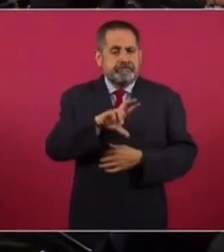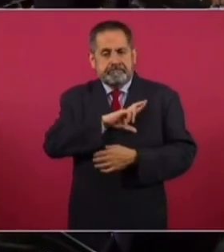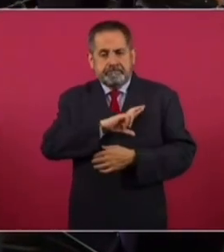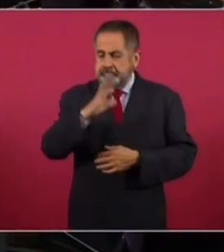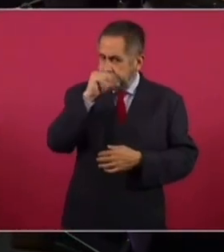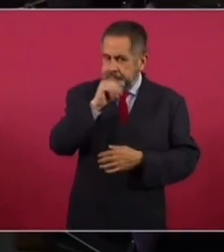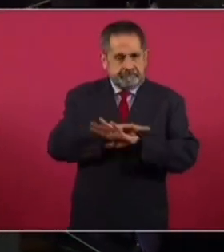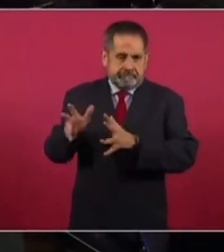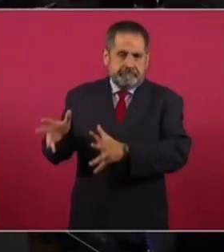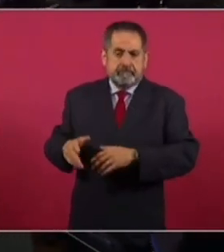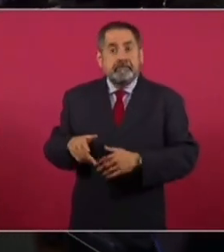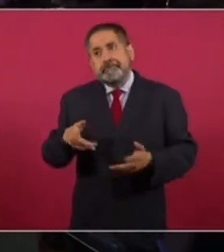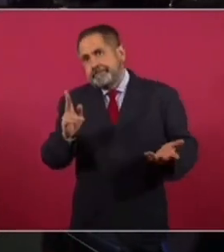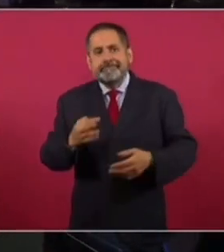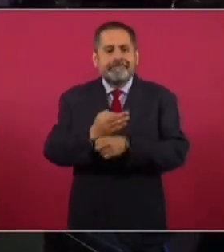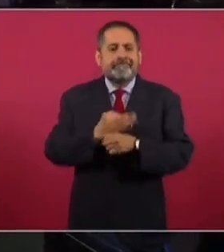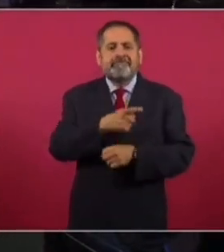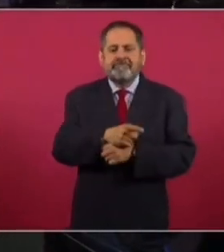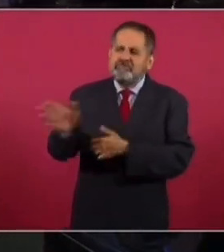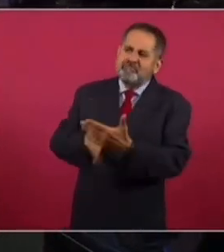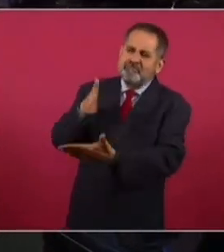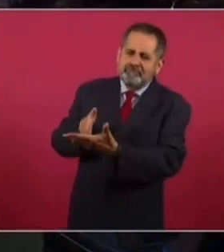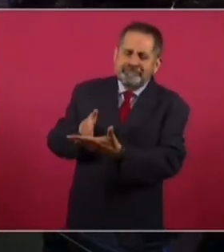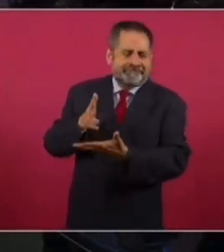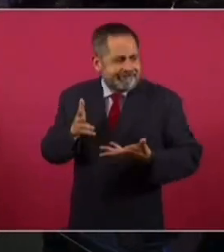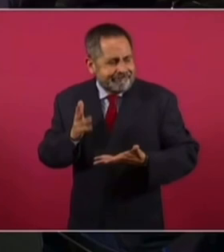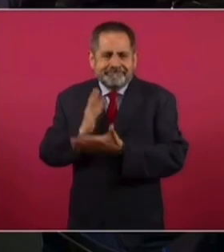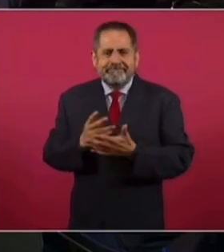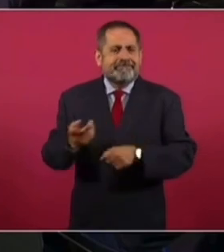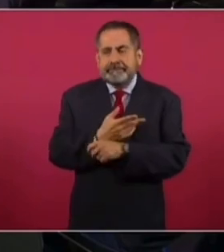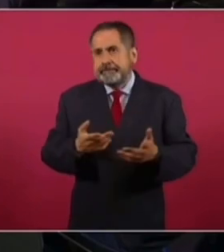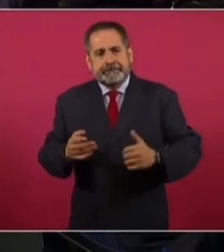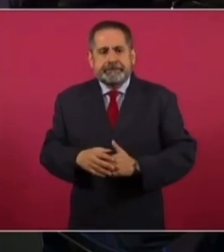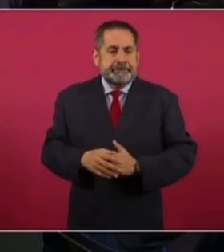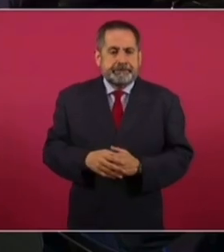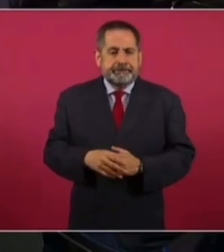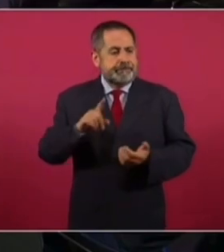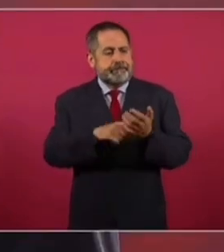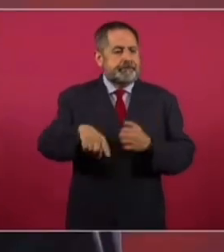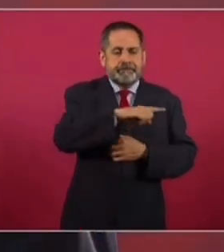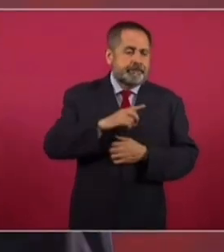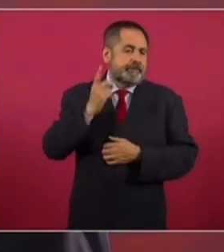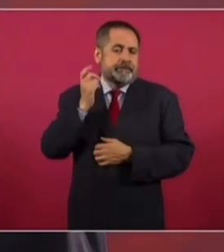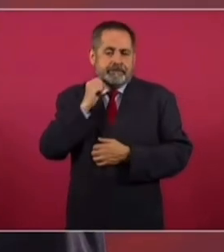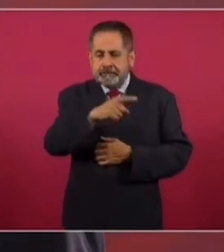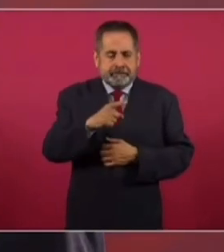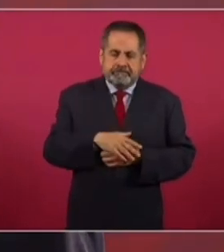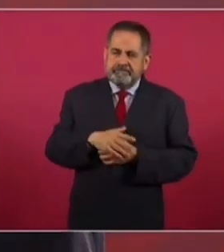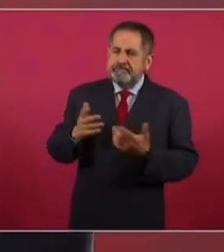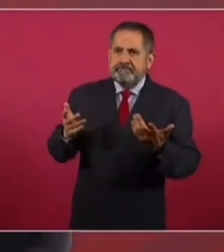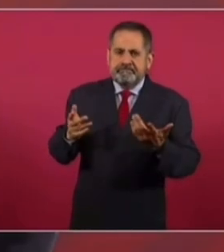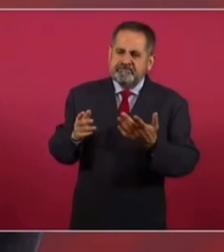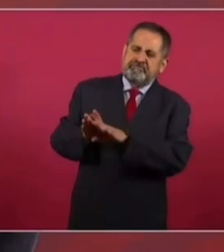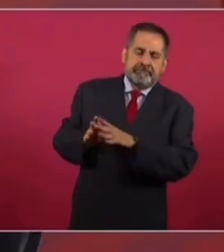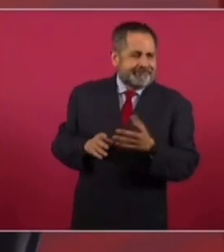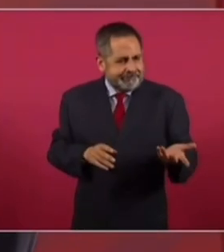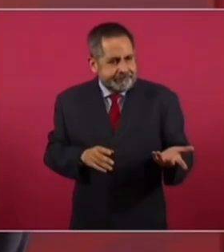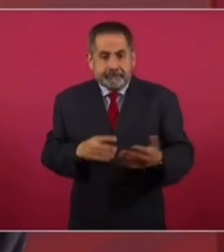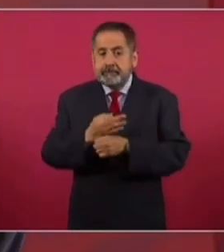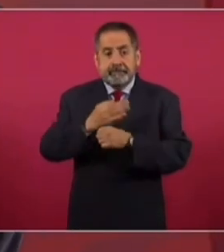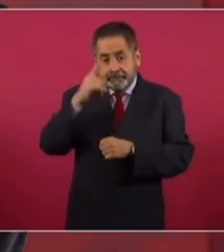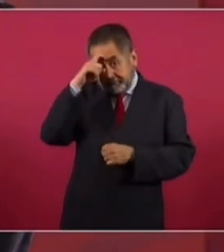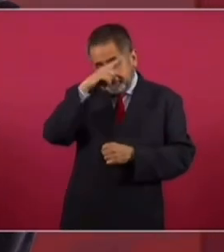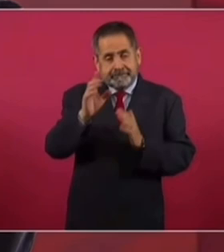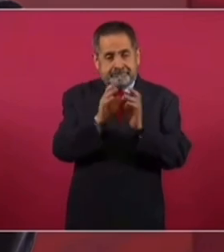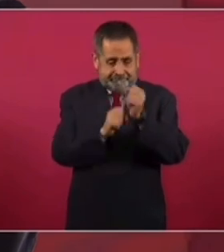Sin embargo, hay un bloqueo ahora permanente de los legisladores del conservadurismo y ya es muy